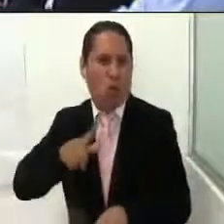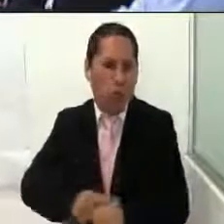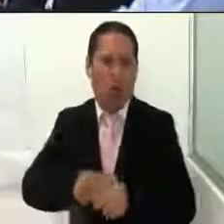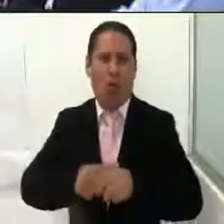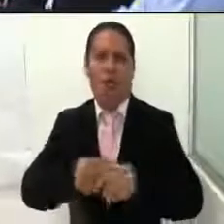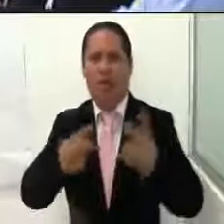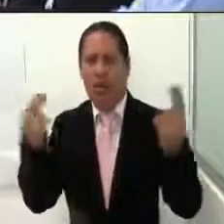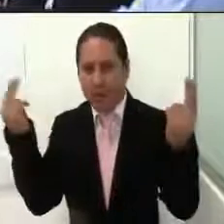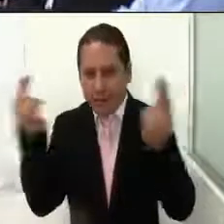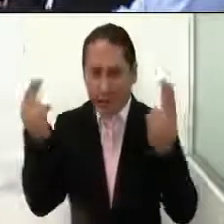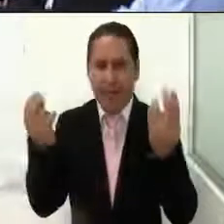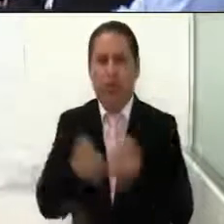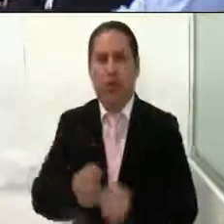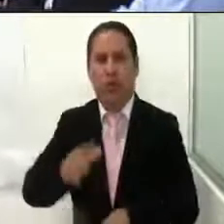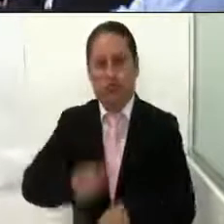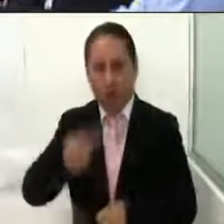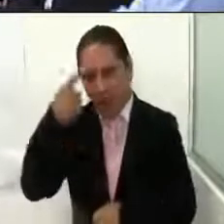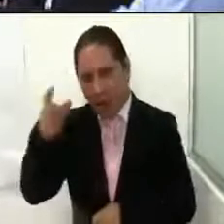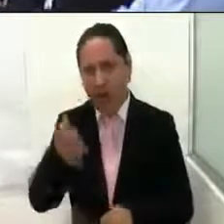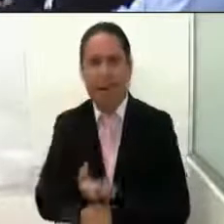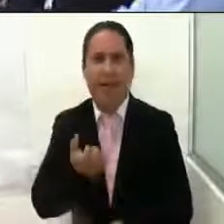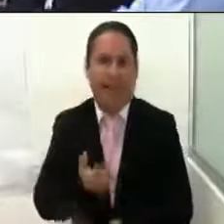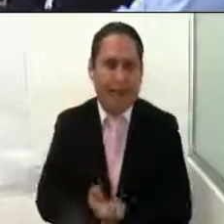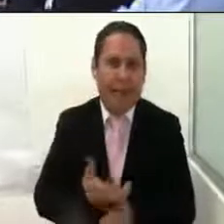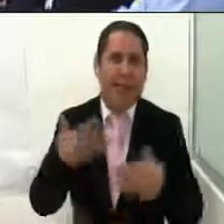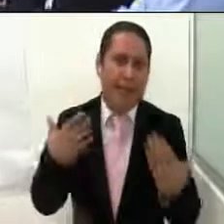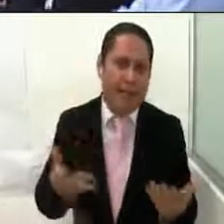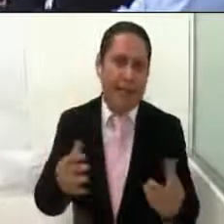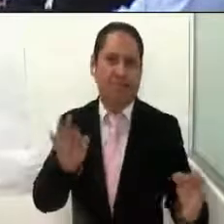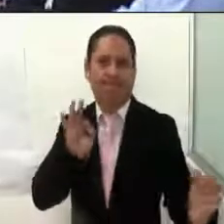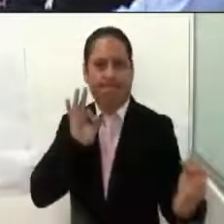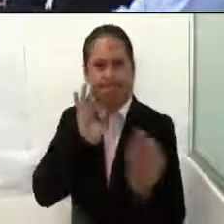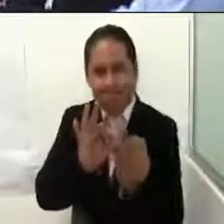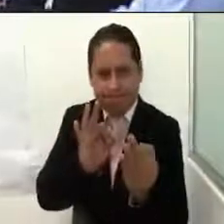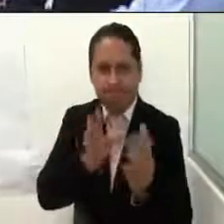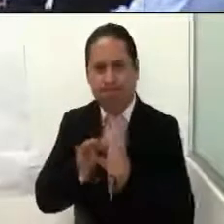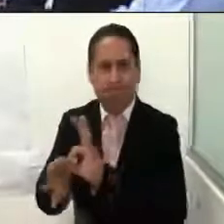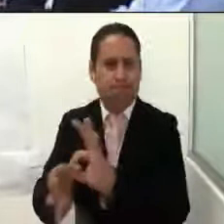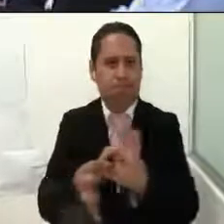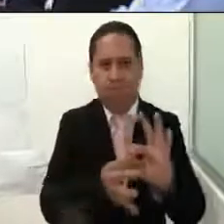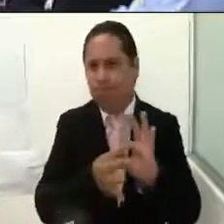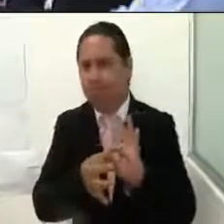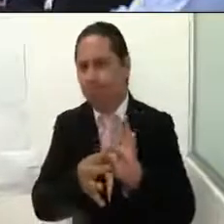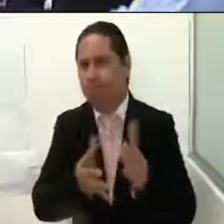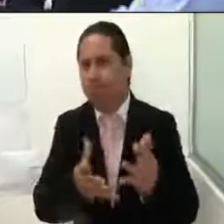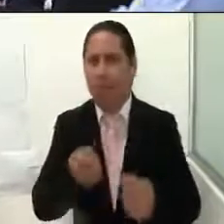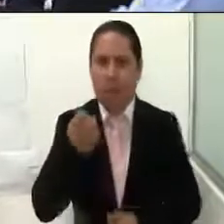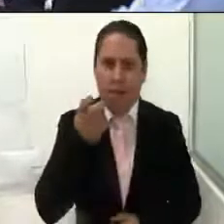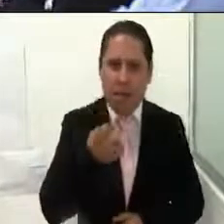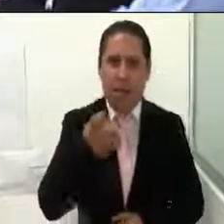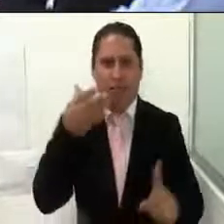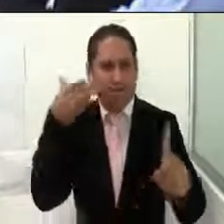del propio estado para hacer frente a las prerrogativas de la colectividad bajo este enfoque